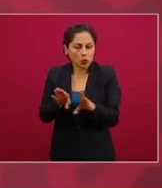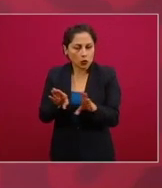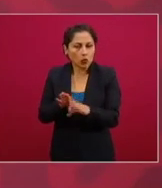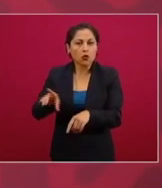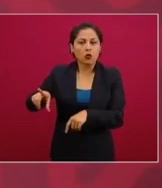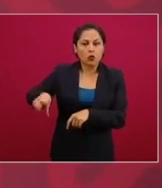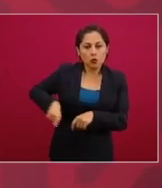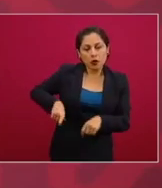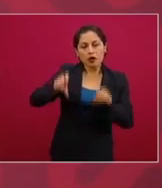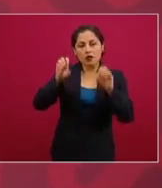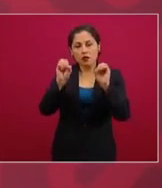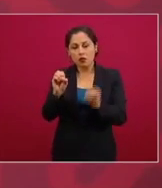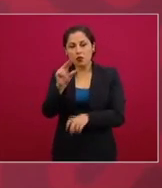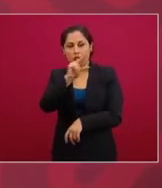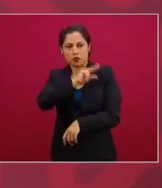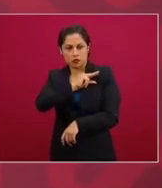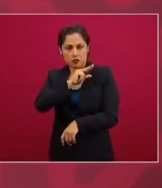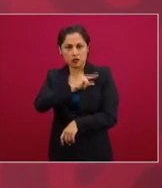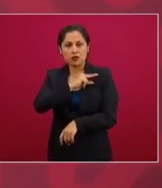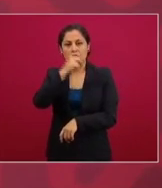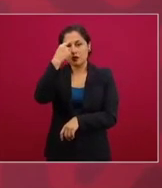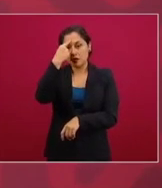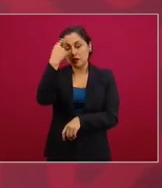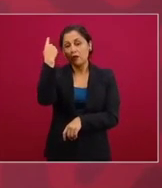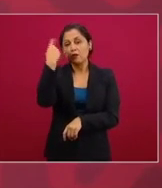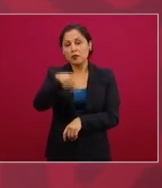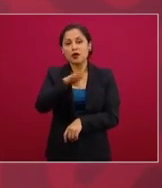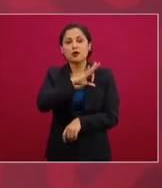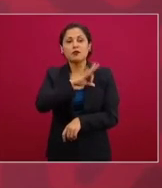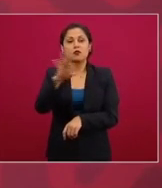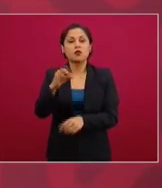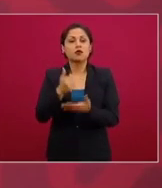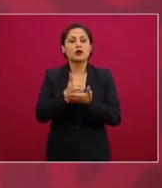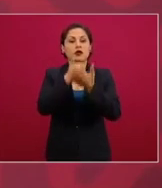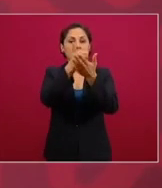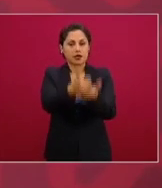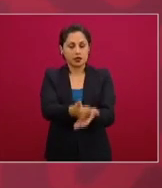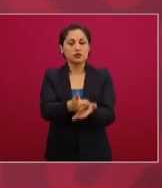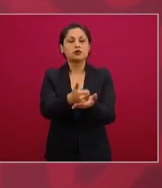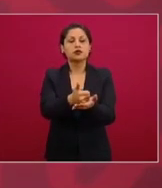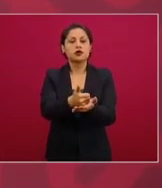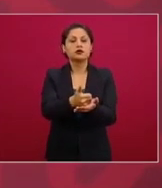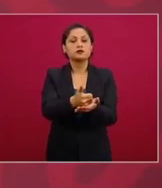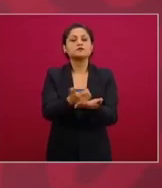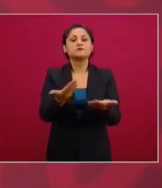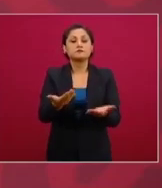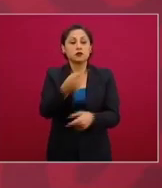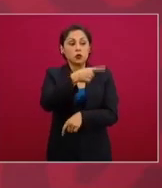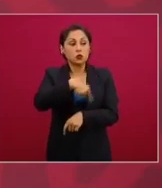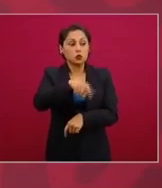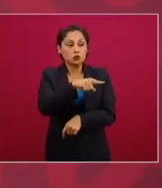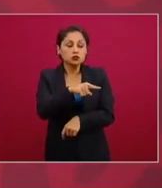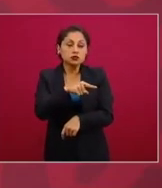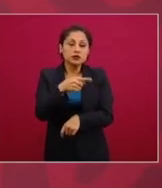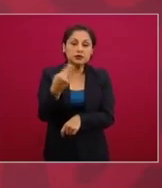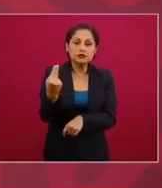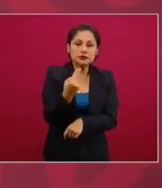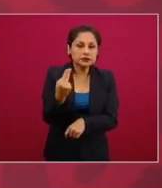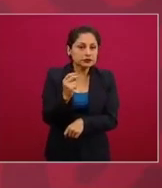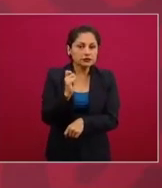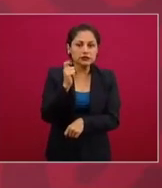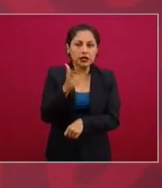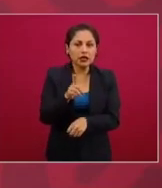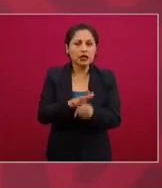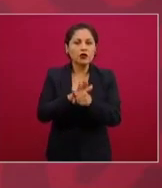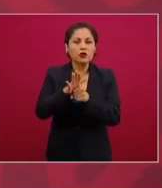se van necesitando espacios en los espacios públicos, realmente conducirlos a los hospitales privados que tengan la capacidad